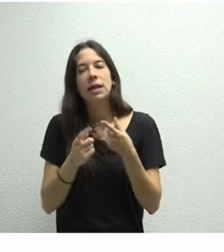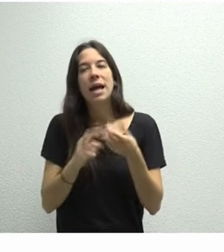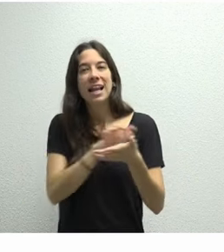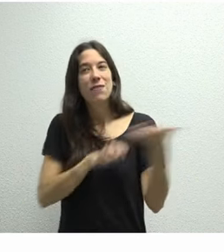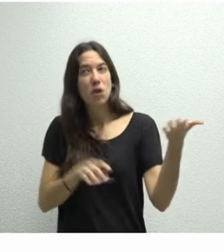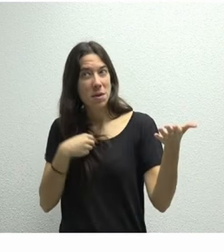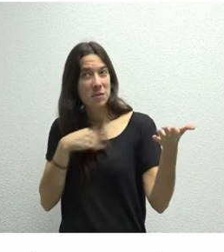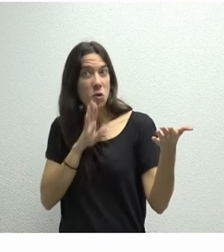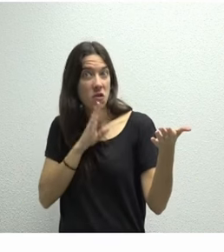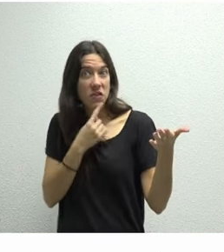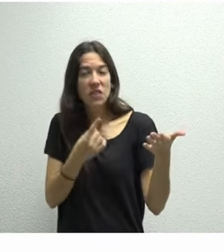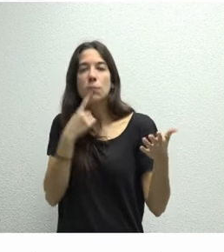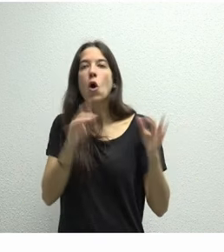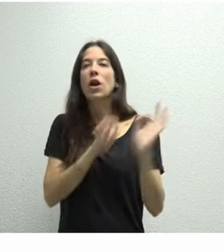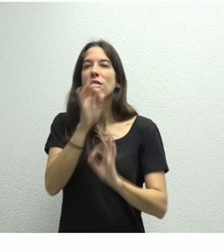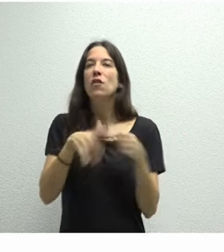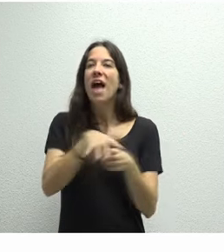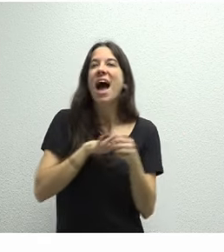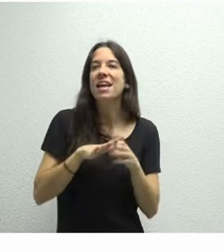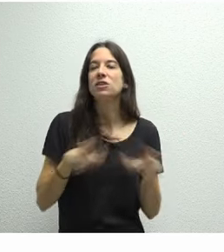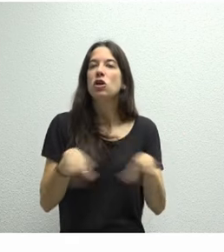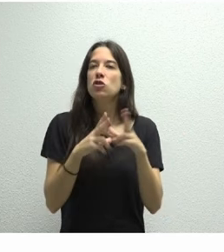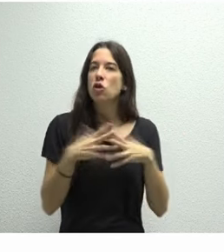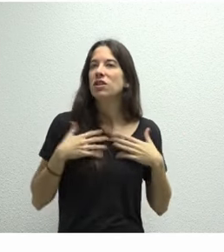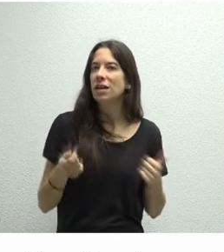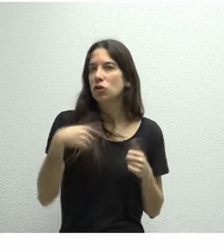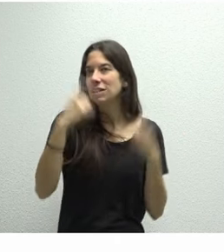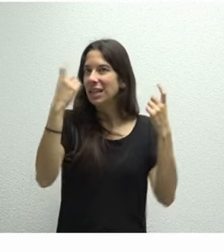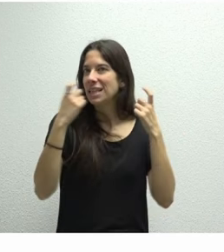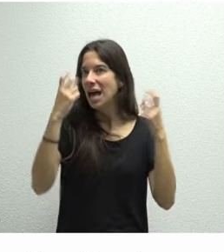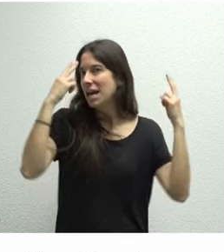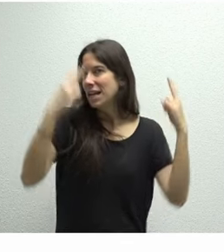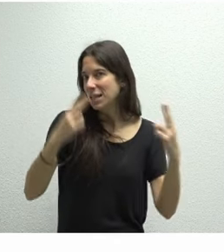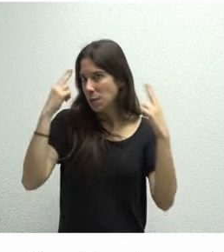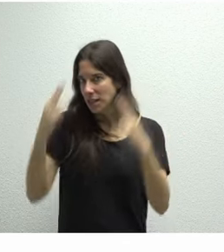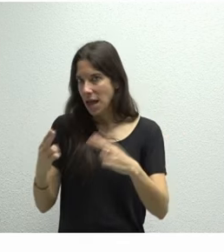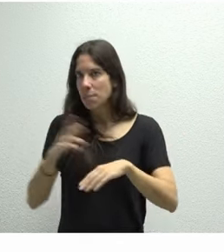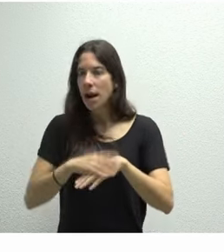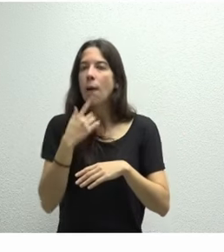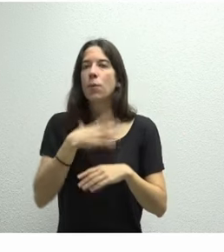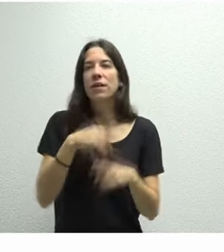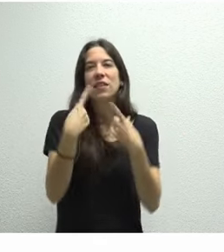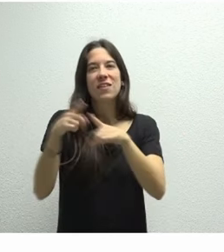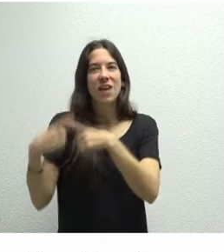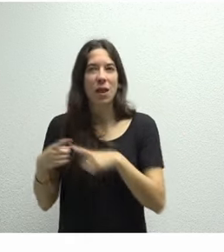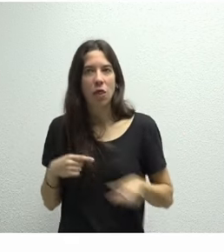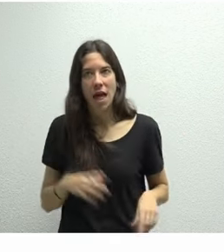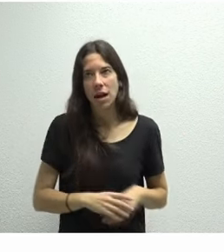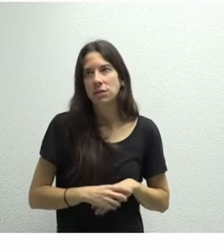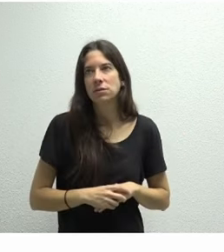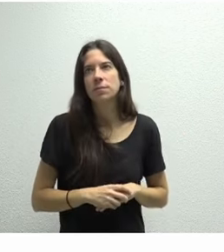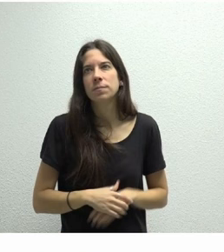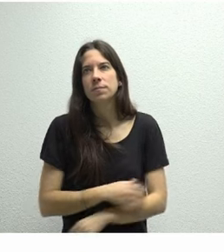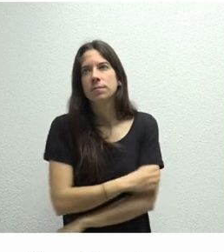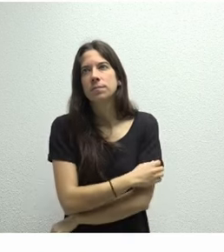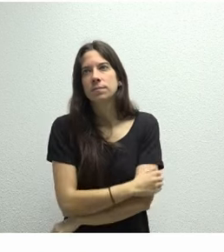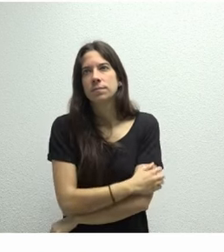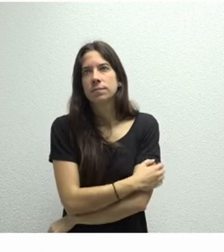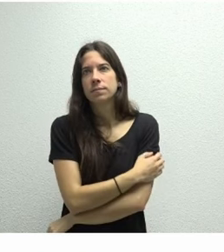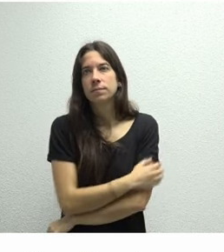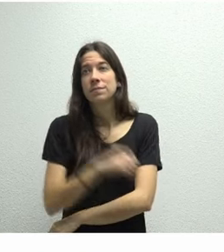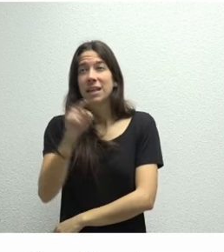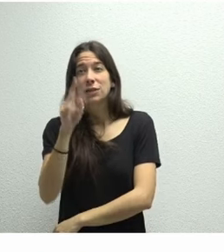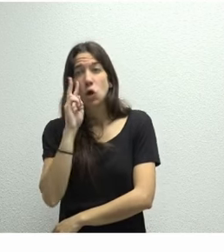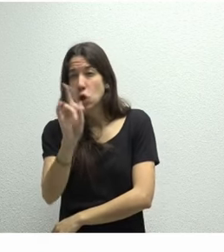organización de esas áreas sociosanitarias para pues y poder diferenciar una una de otra No no lo veis